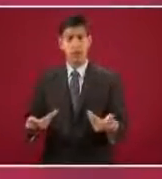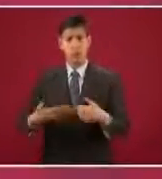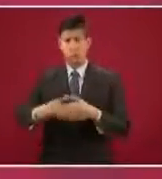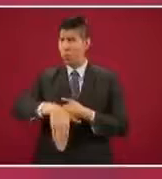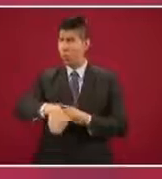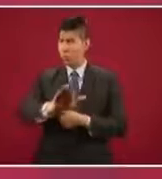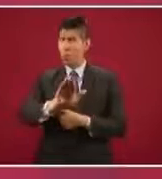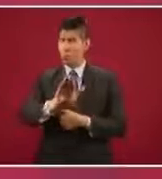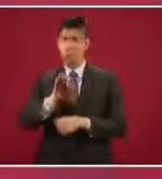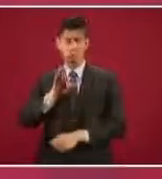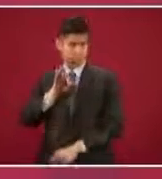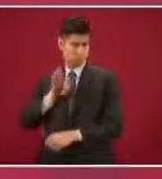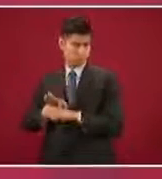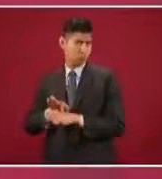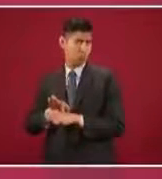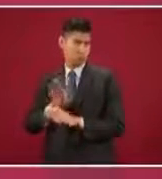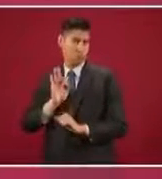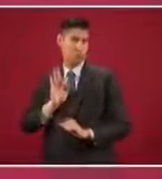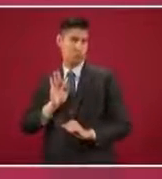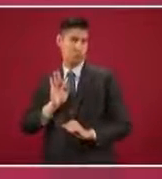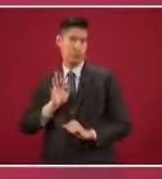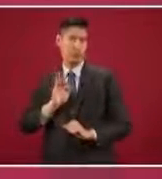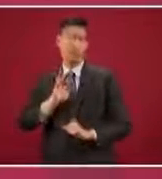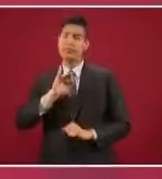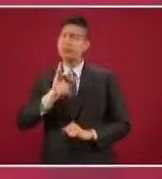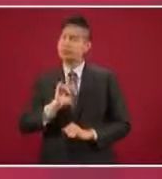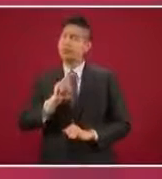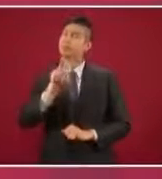bien. Desde luego,